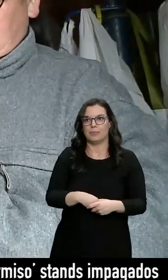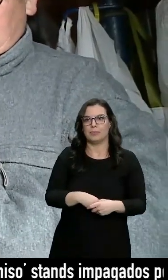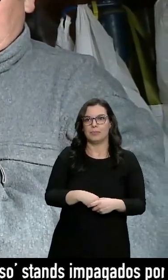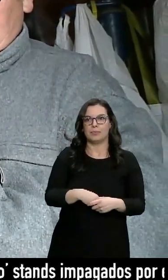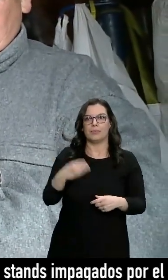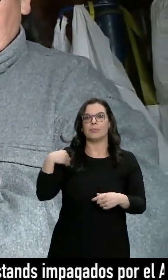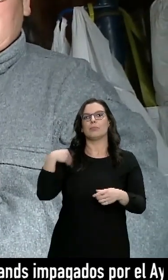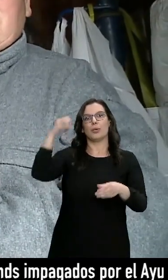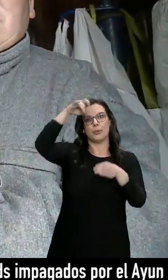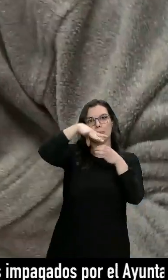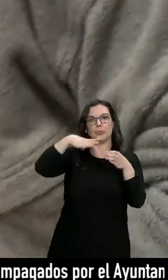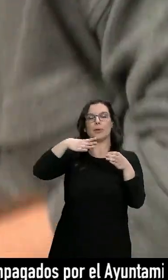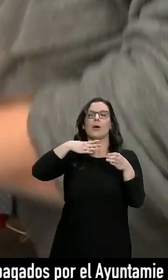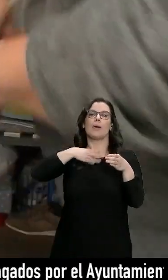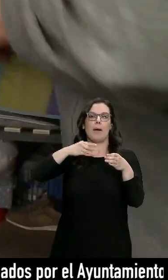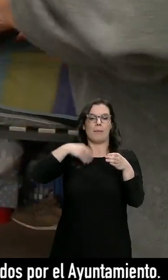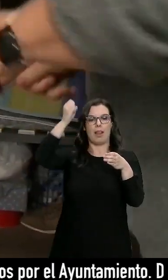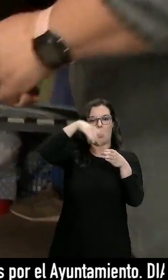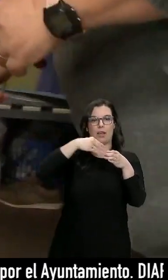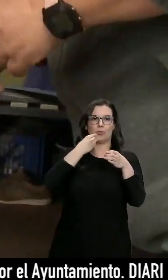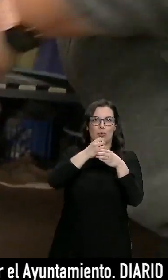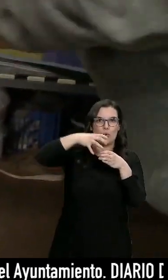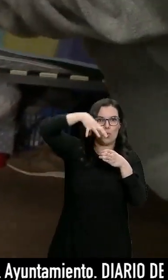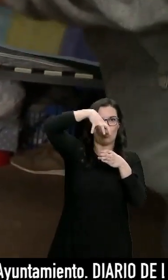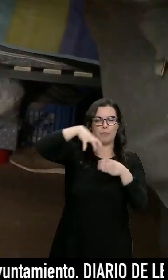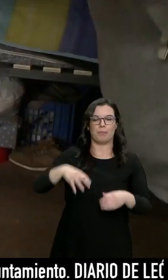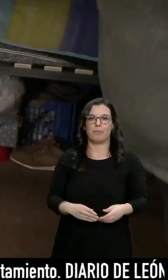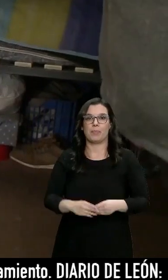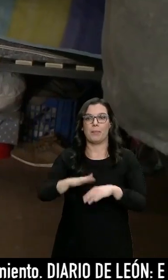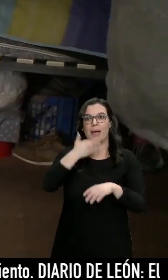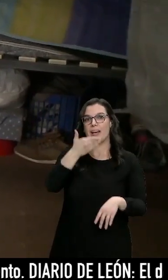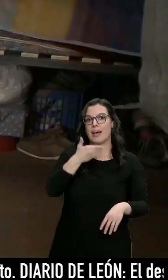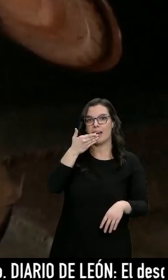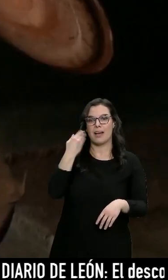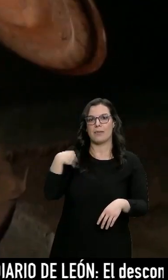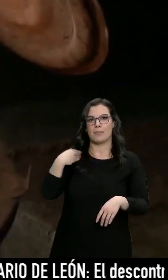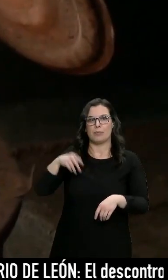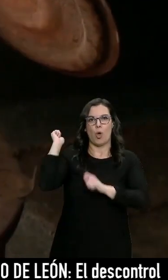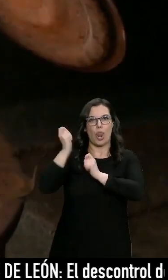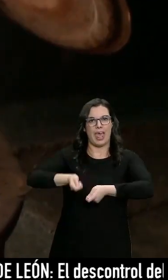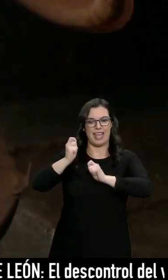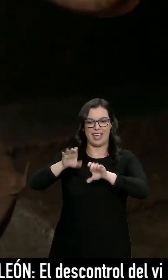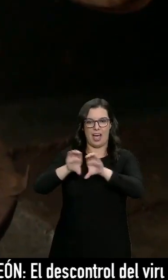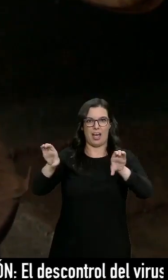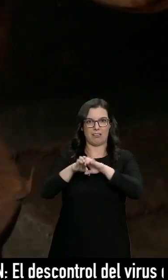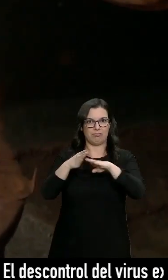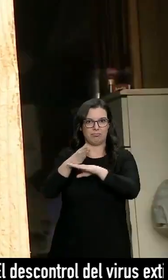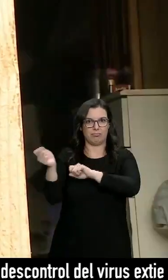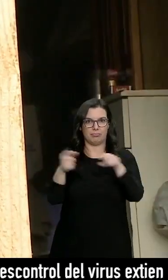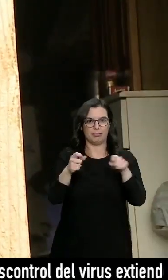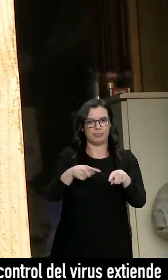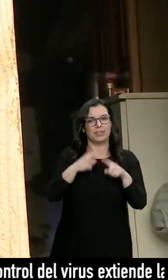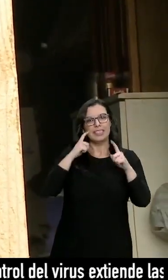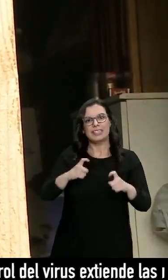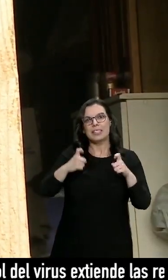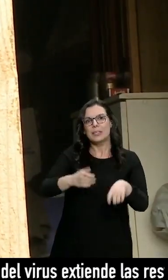y prende como que fuera una bombilla. Para calentarse, usan la estufa de leña. Viven como pueden y con dignidad. Su